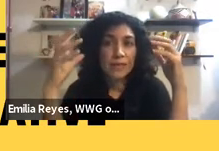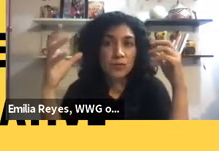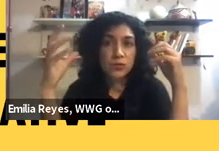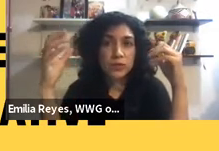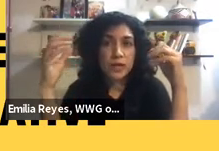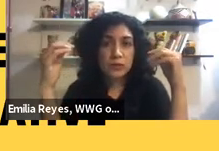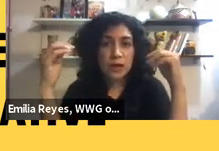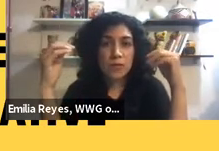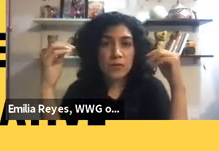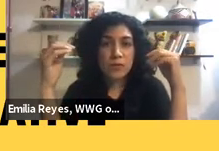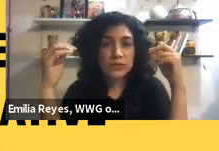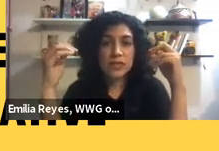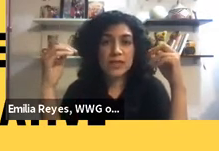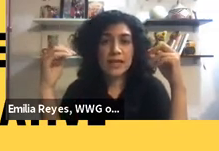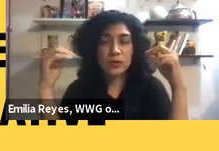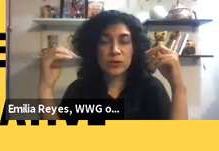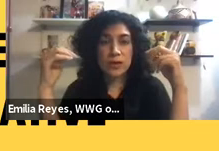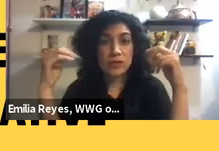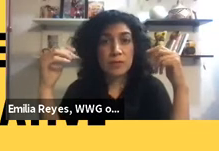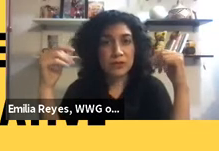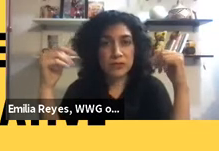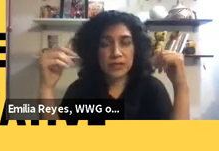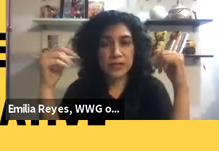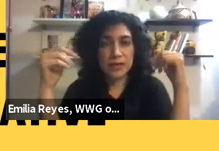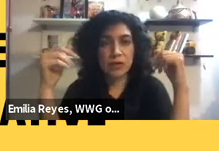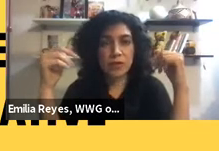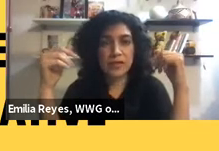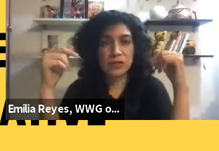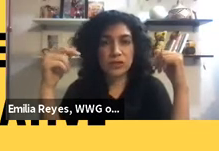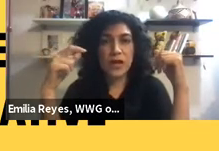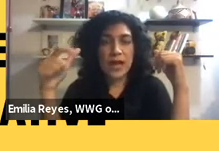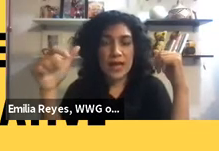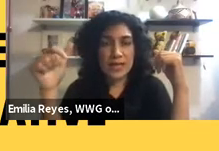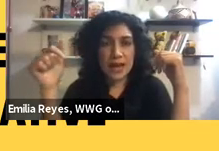todavía tenemos una conversación interna sobre los impactos del